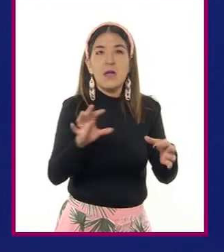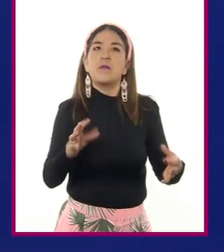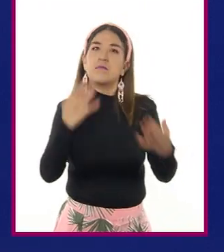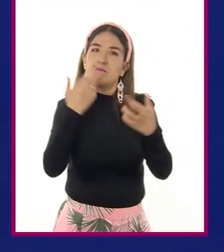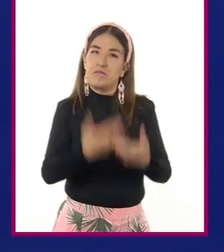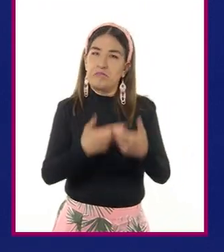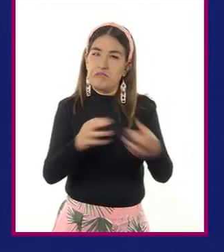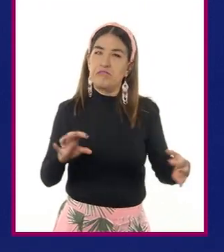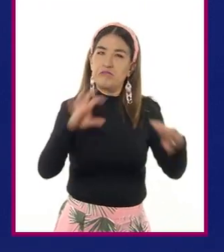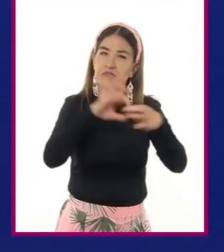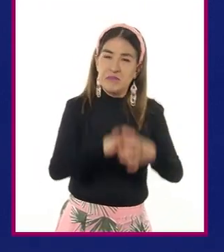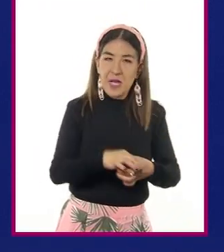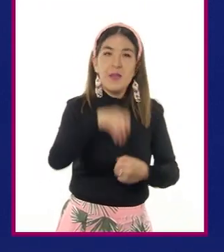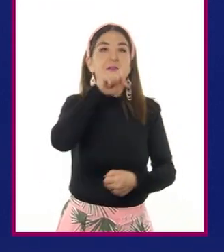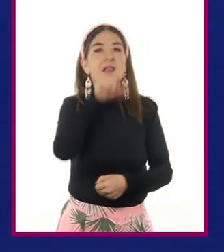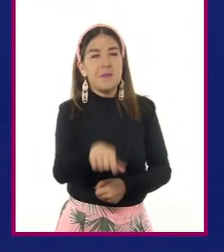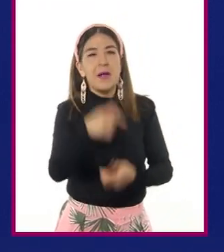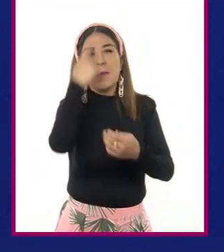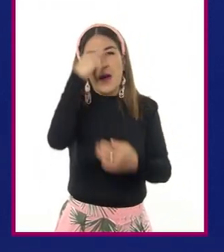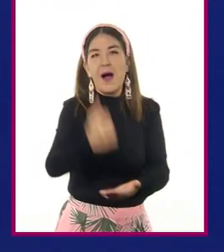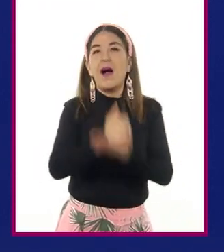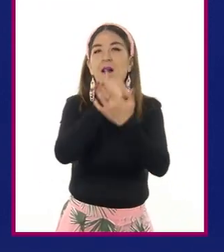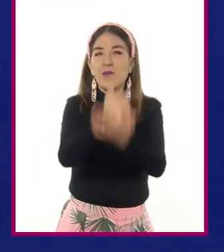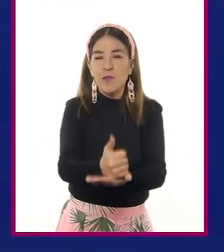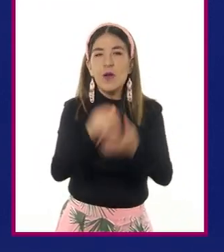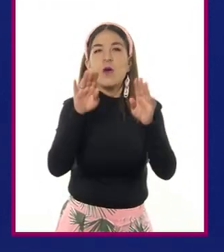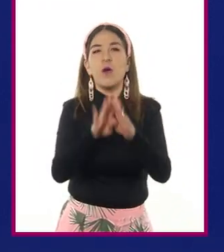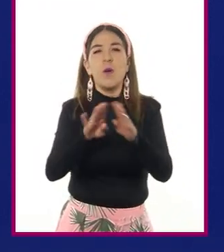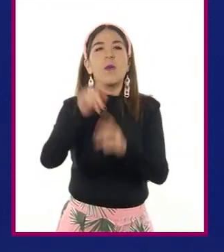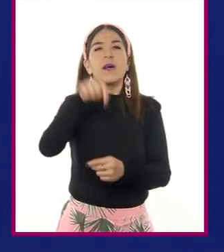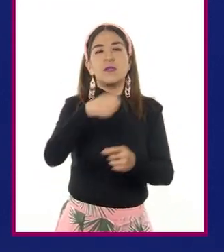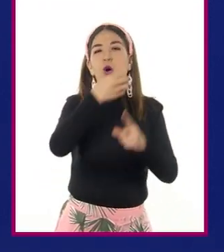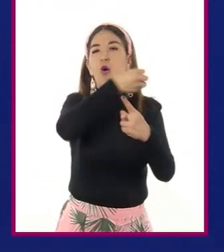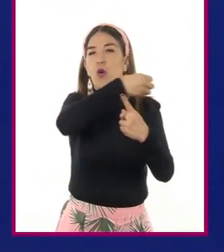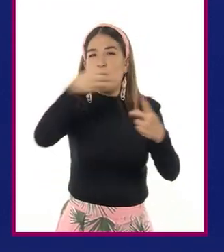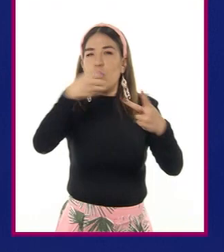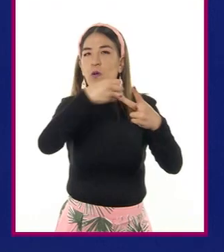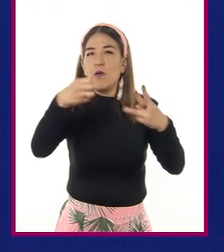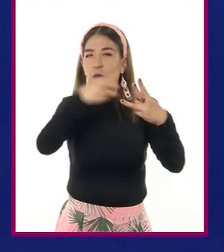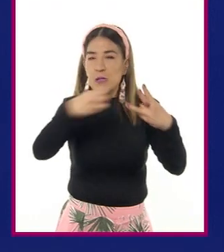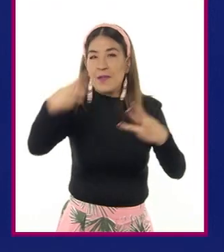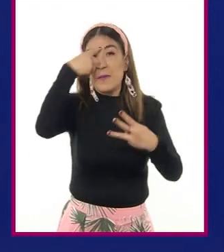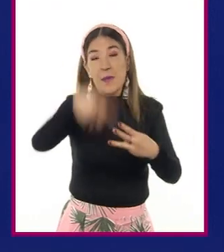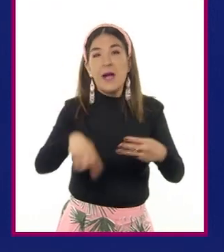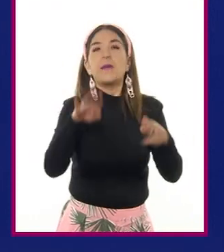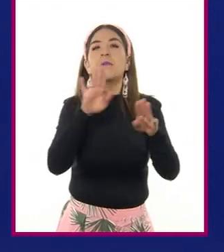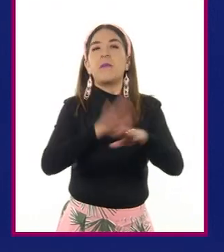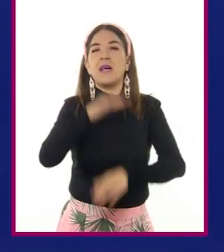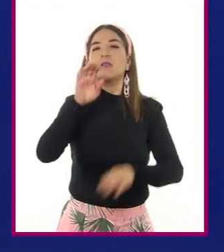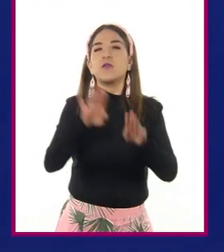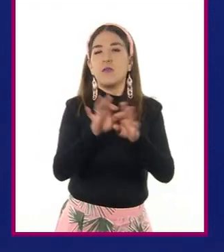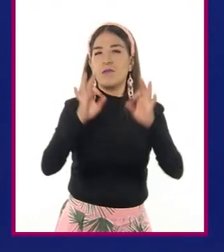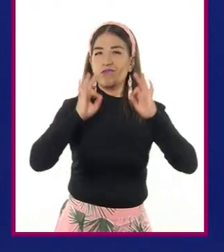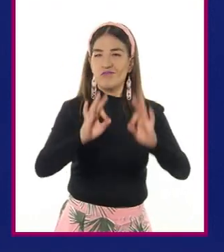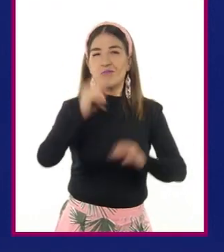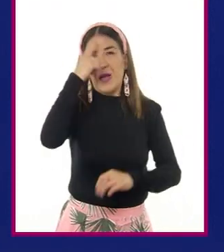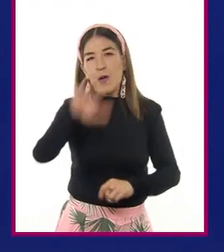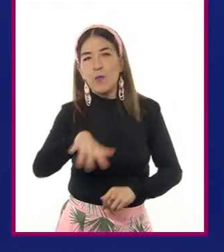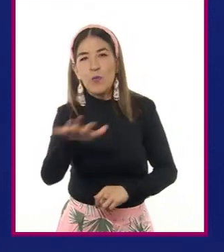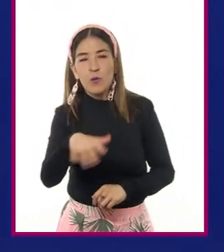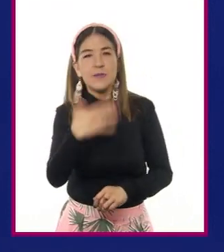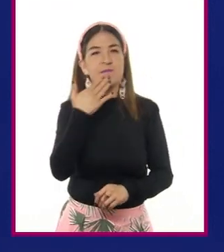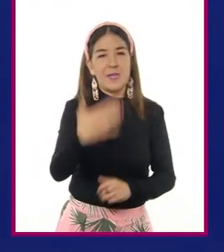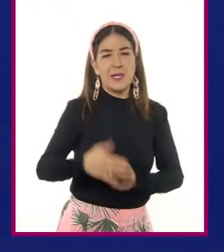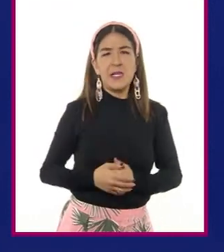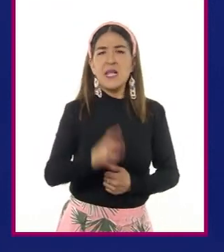sustanciosa, sino que también nos ayudarán a tener un orden y ser más específicos en nuestra búsqueda.